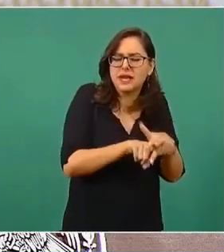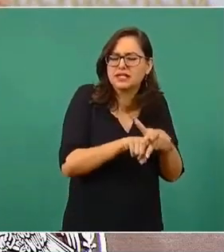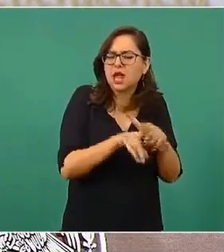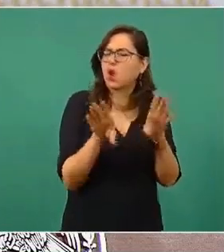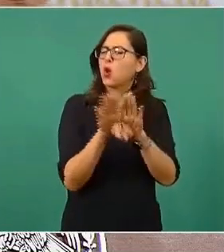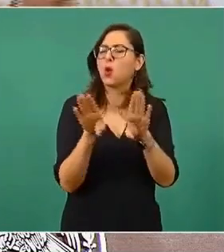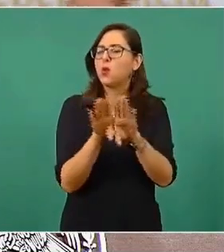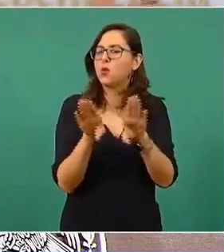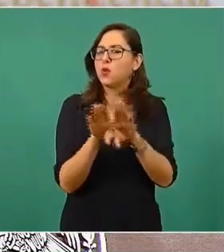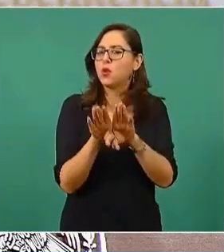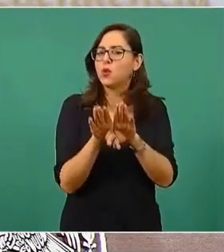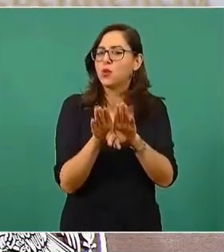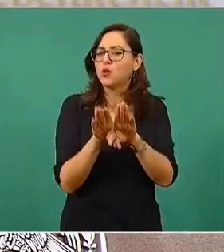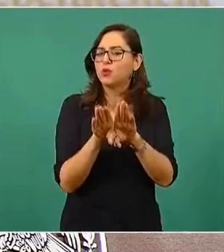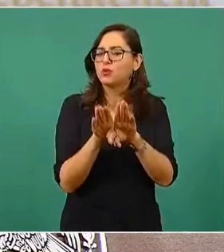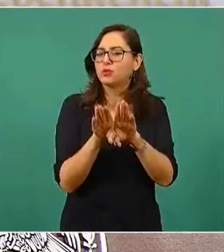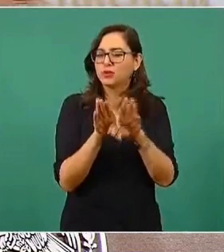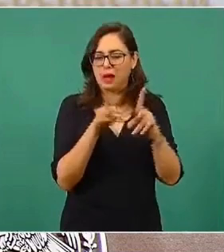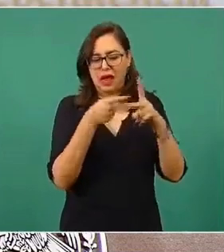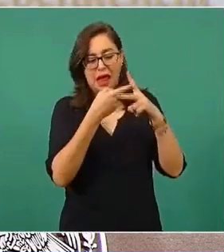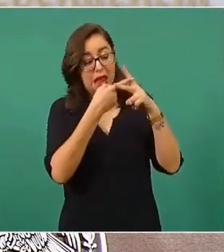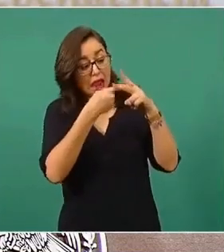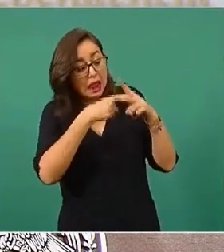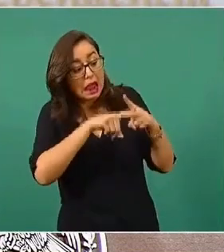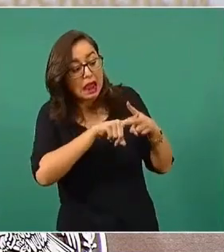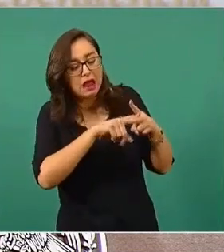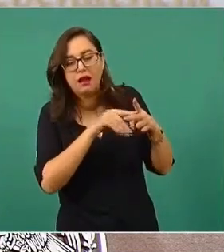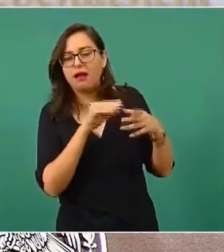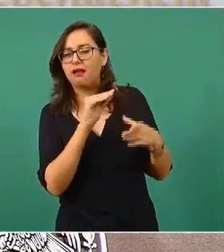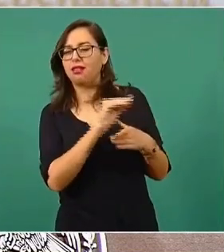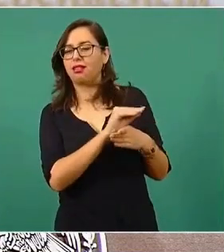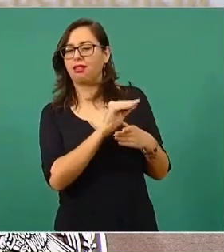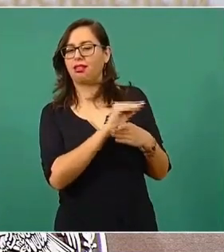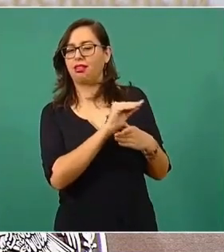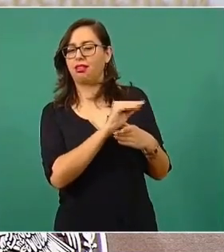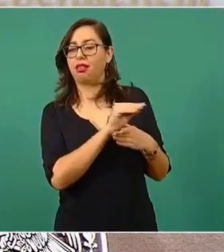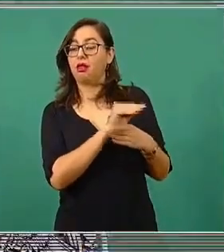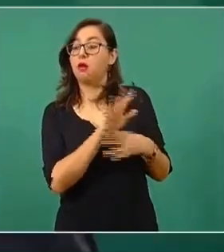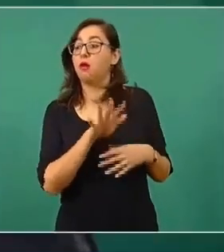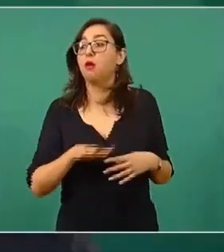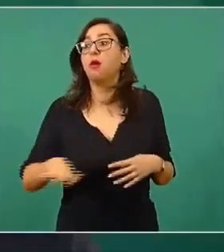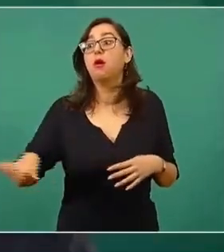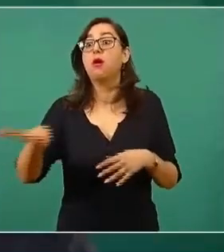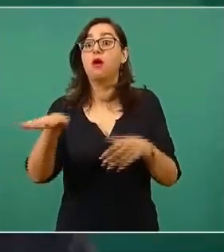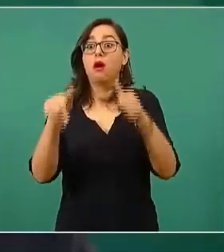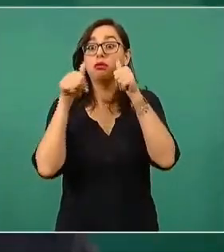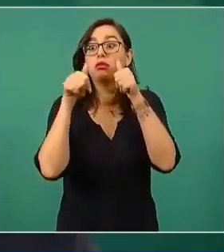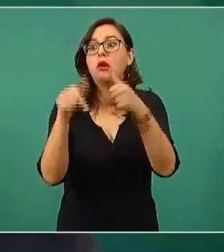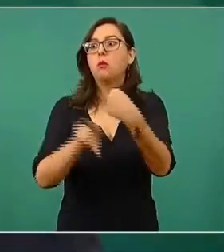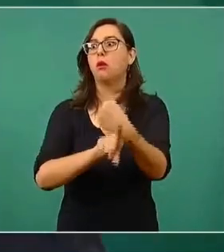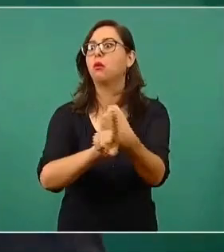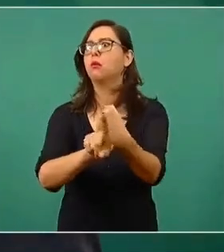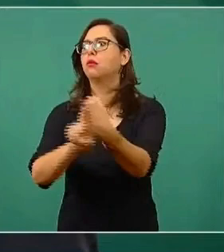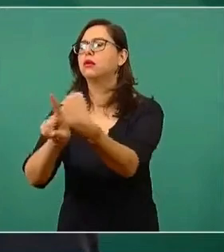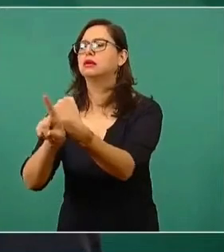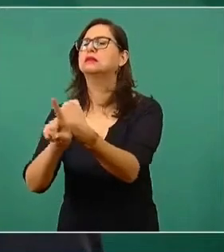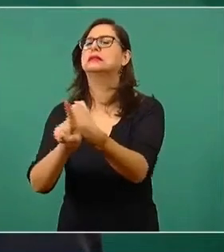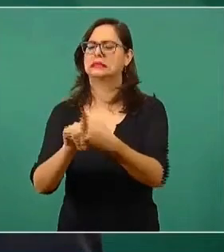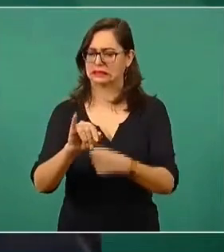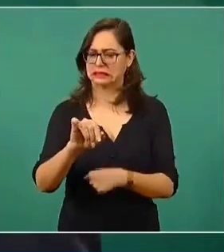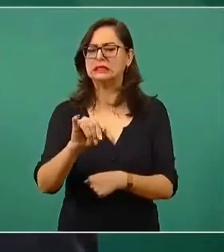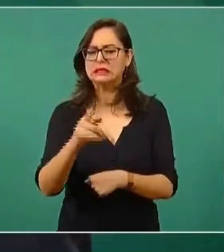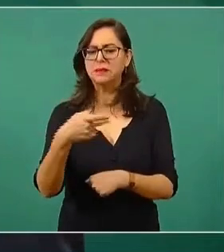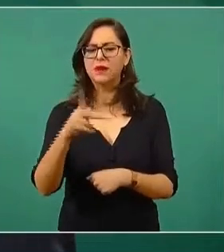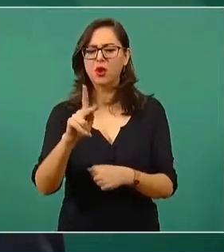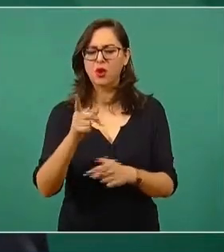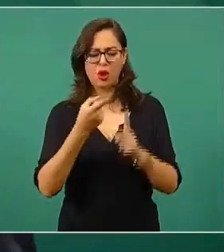Esto lleva tiempo, o sea, es un debate importante, ¿no? Entonces fueron creándose